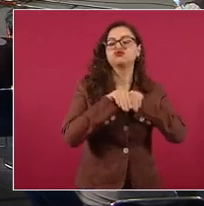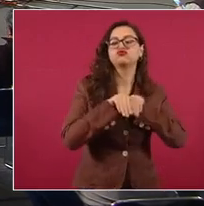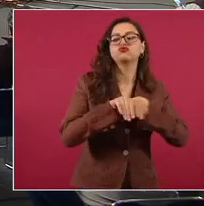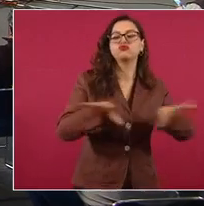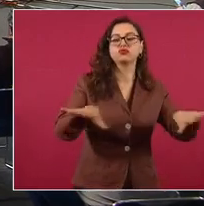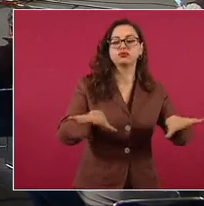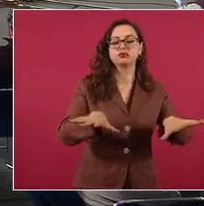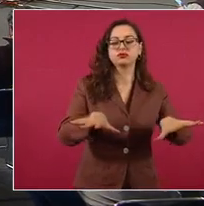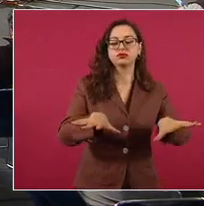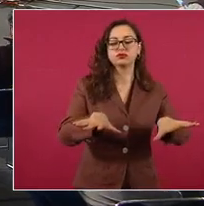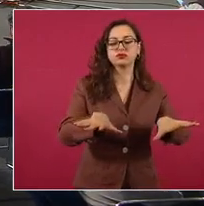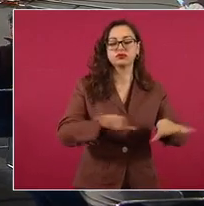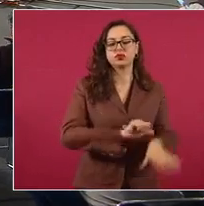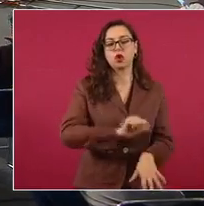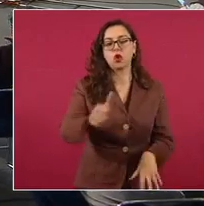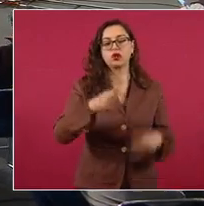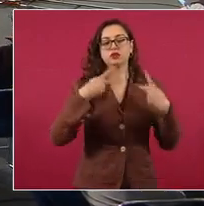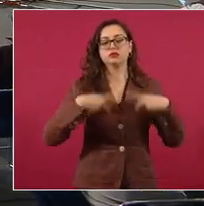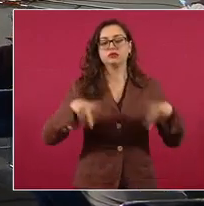a más responsables